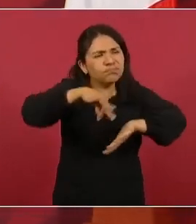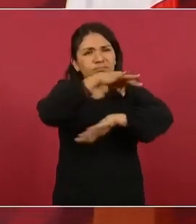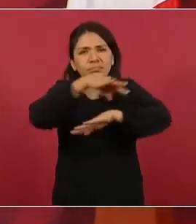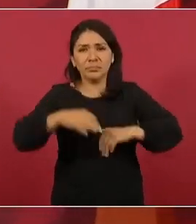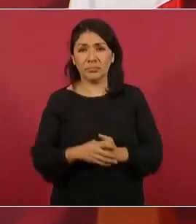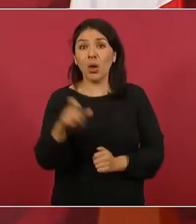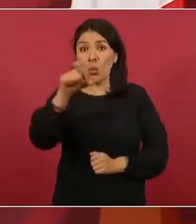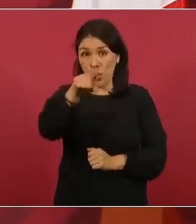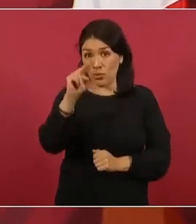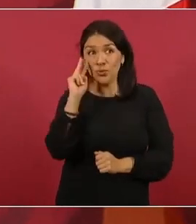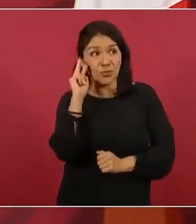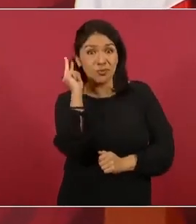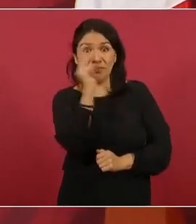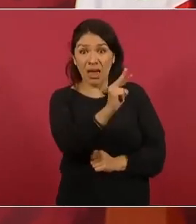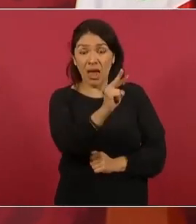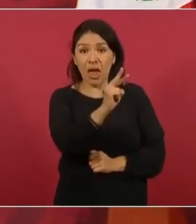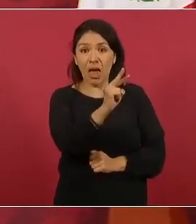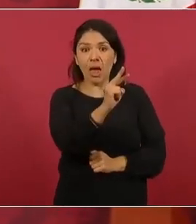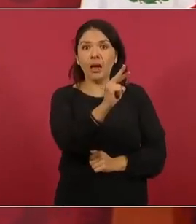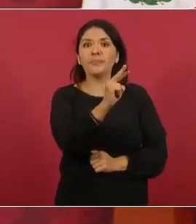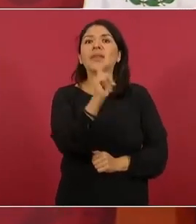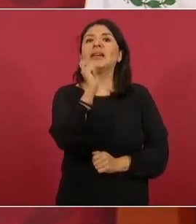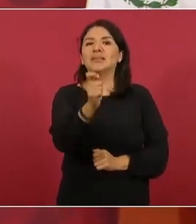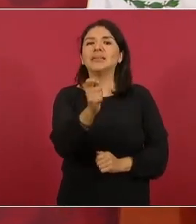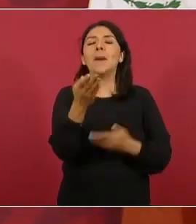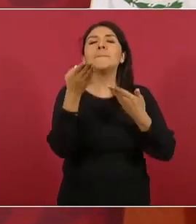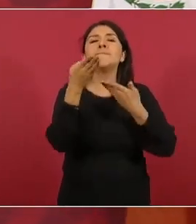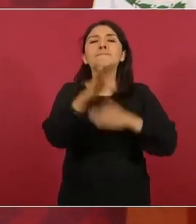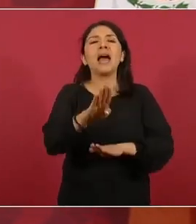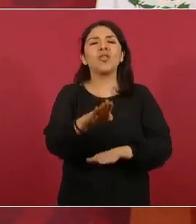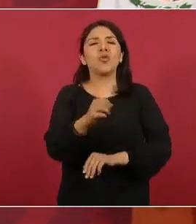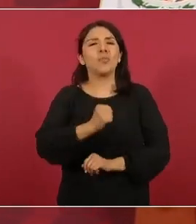Cuando vean un banco del bienestar,